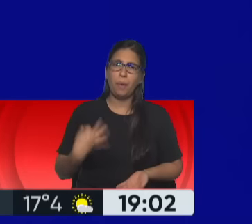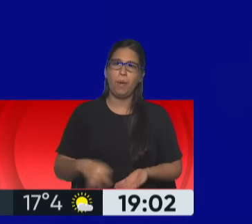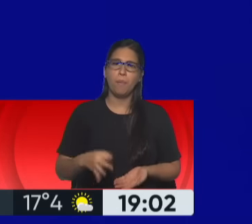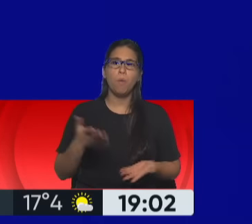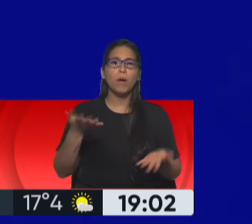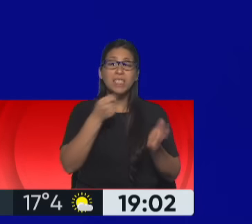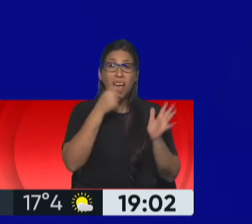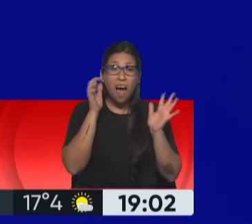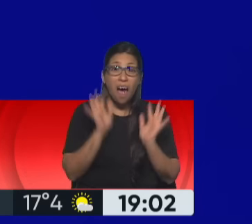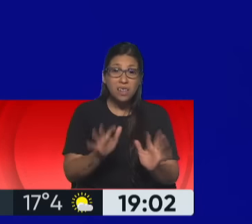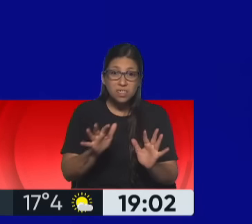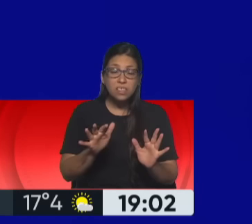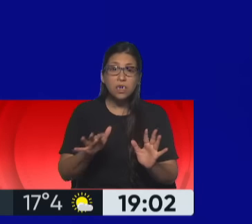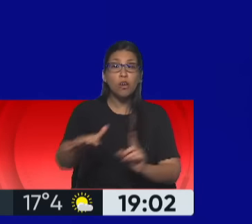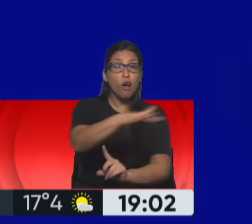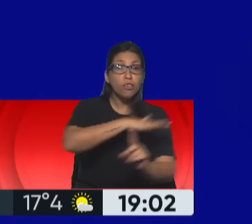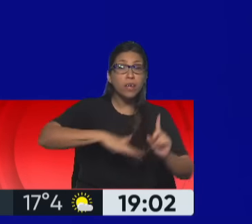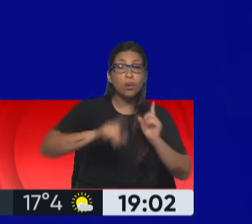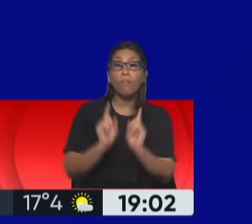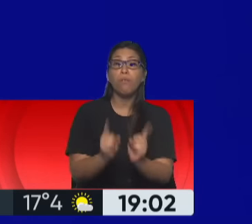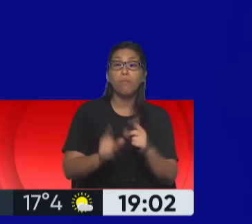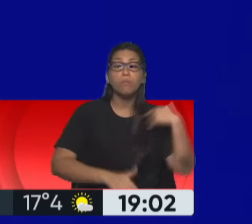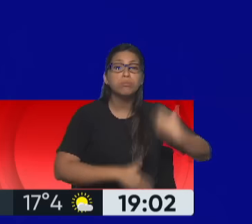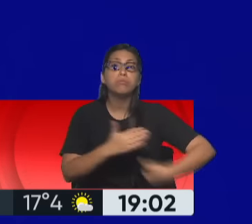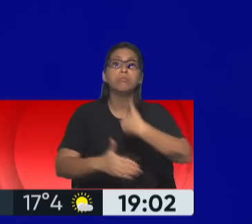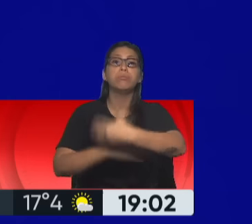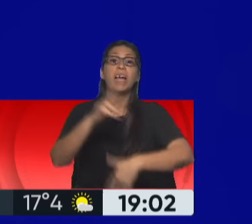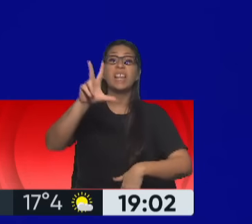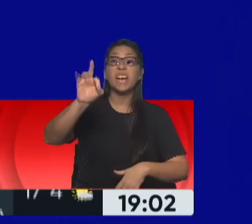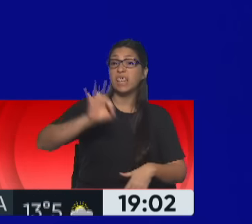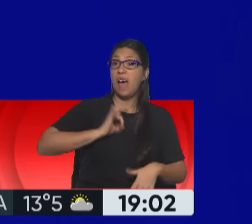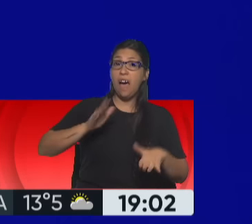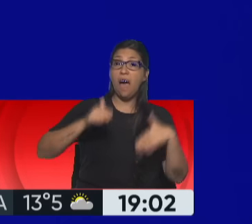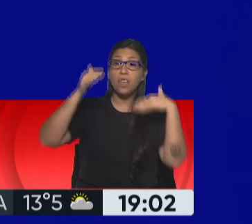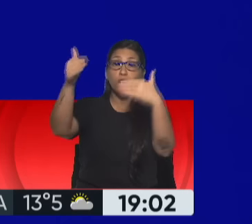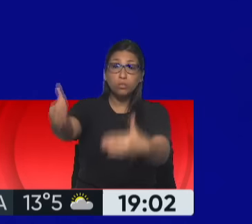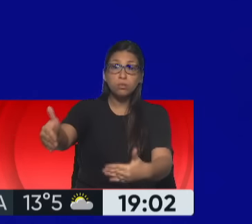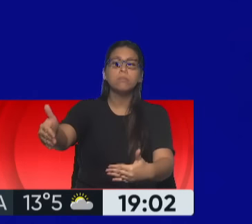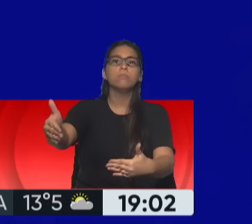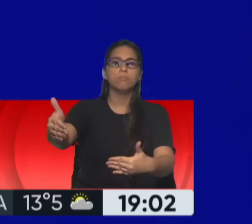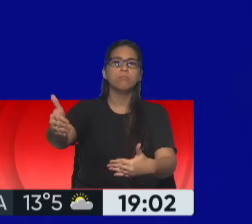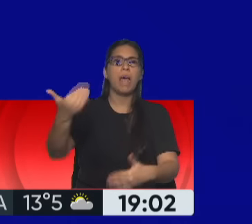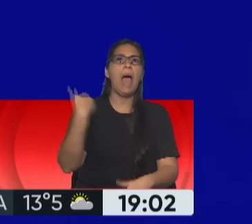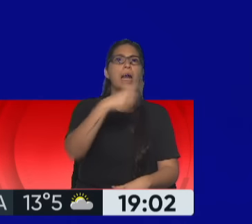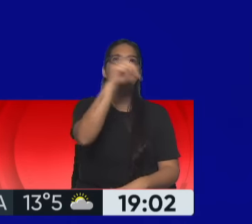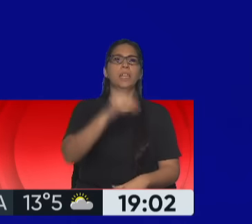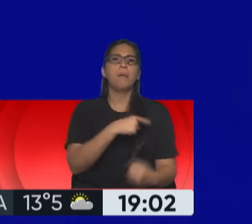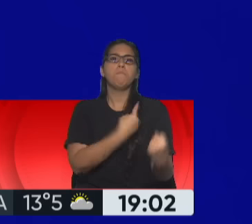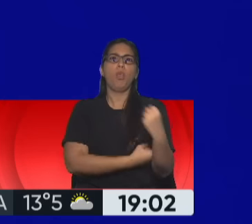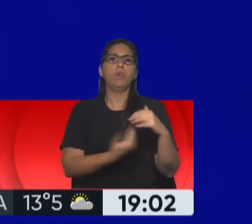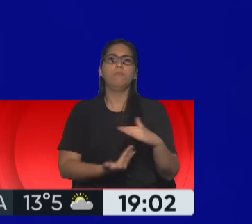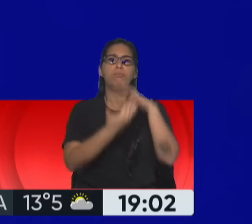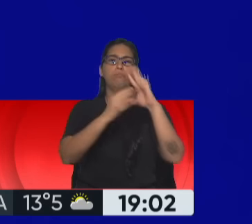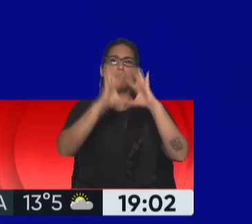estas condiciones, en 30 años, Argentina se podría convertir en una de las primeras potencias mundiales,